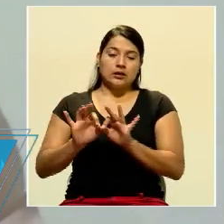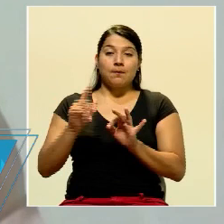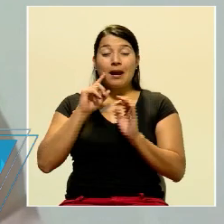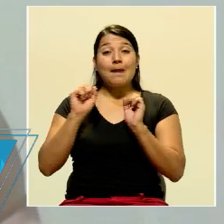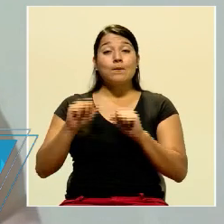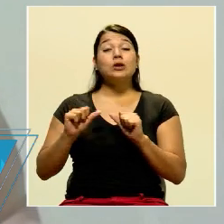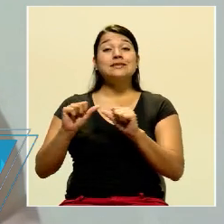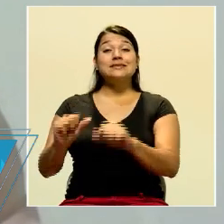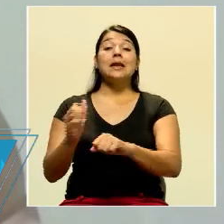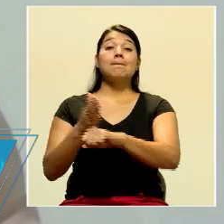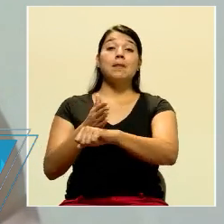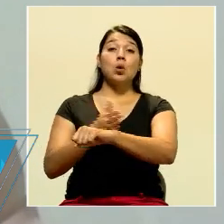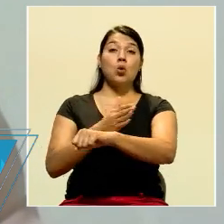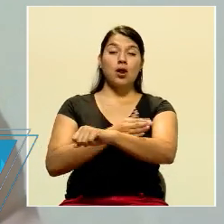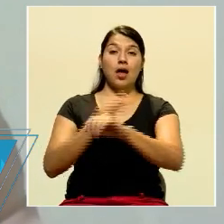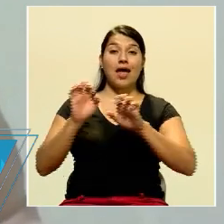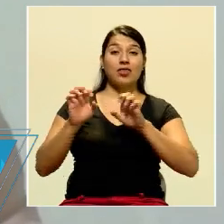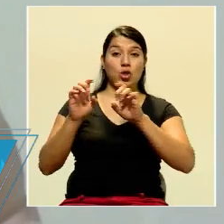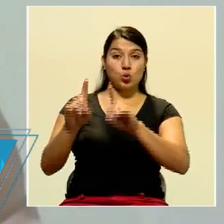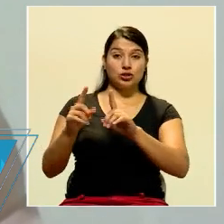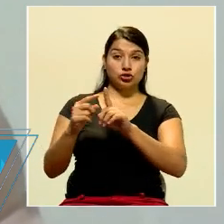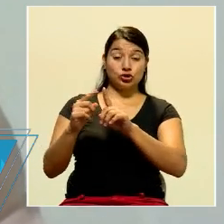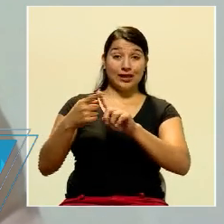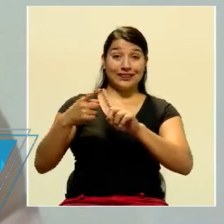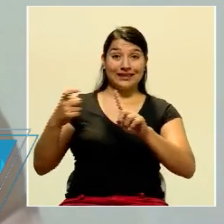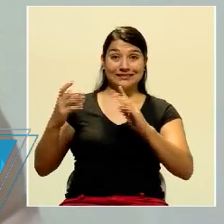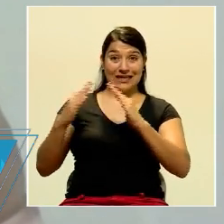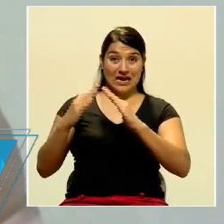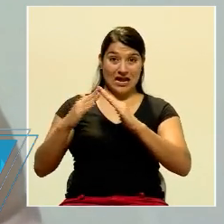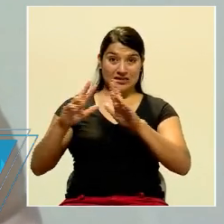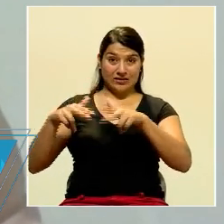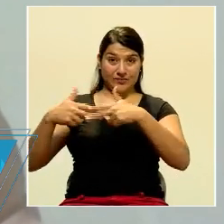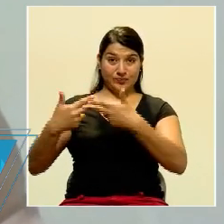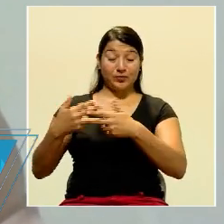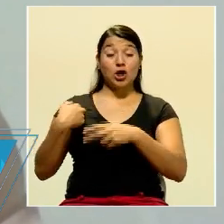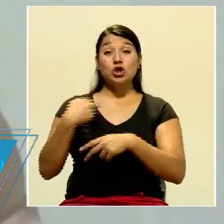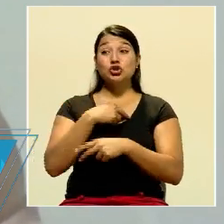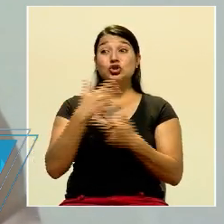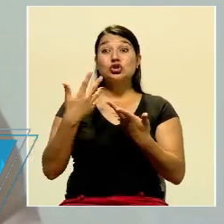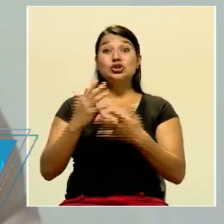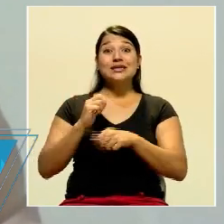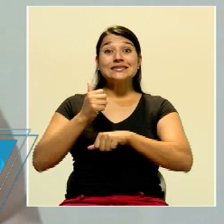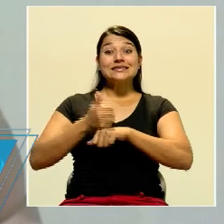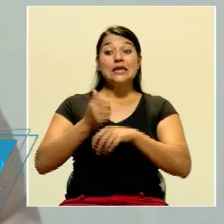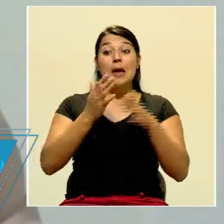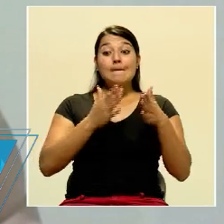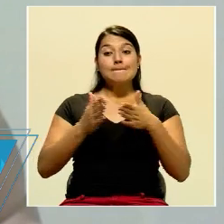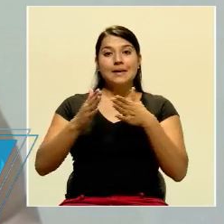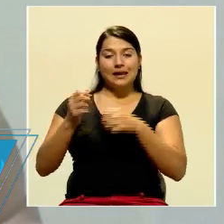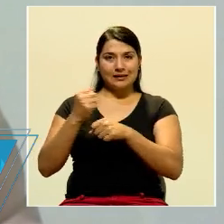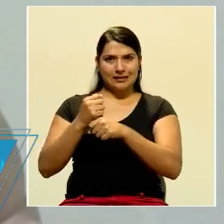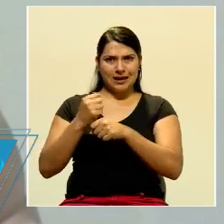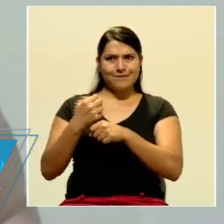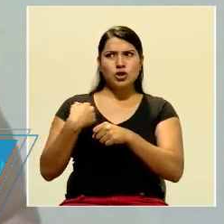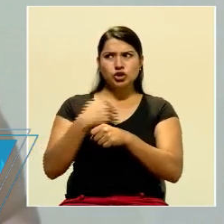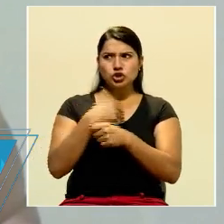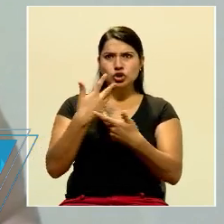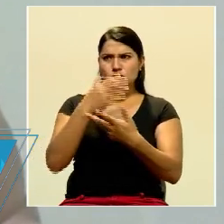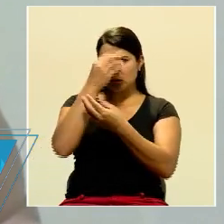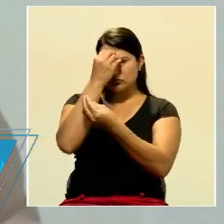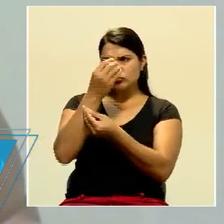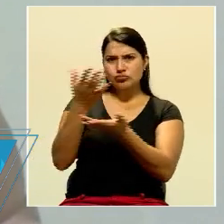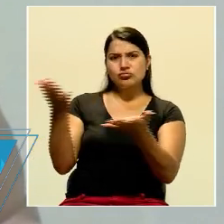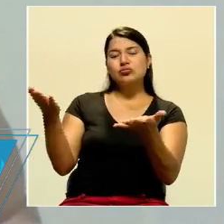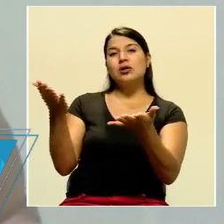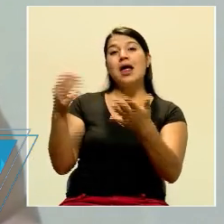continuar fortaleciendo la educación a distancia. Hemos ideado un plan de trabajo que hemos compartido ya con los diferentes niveles